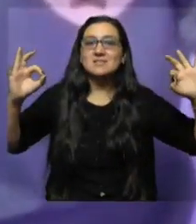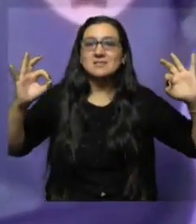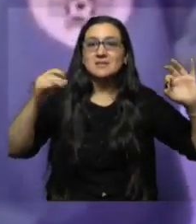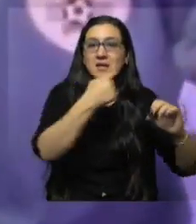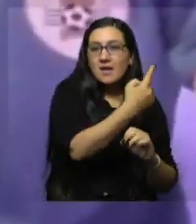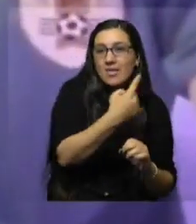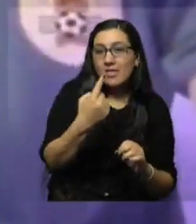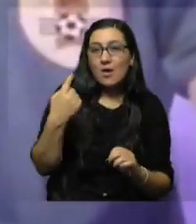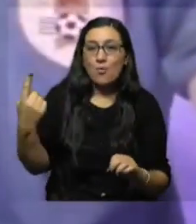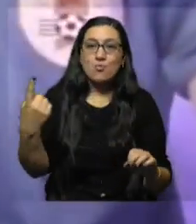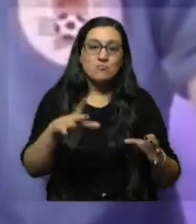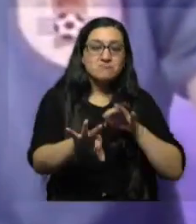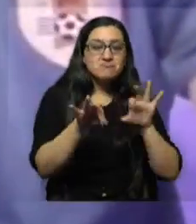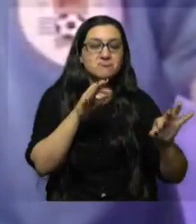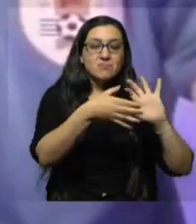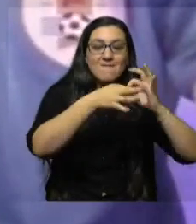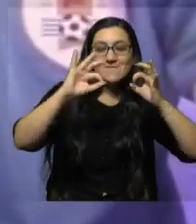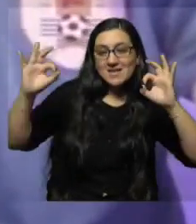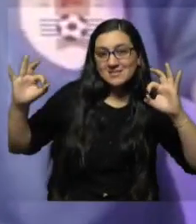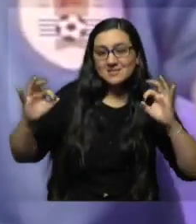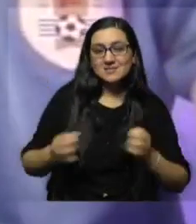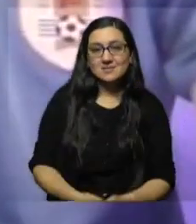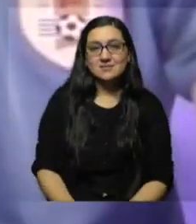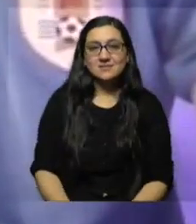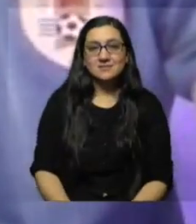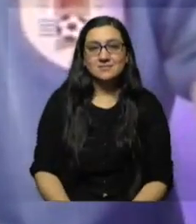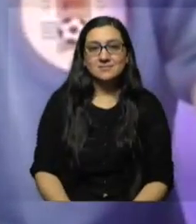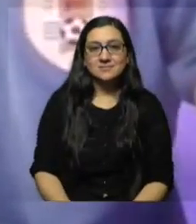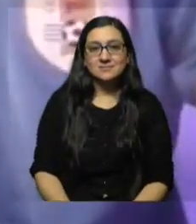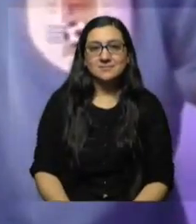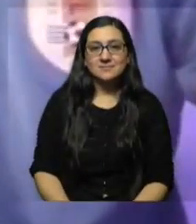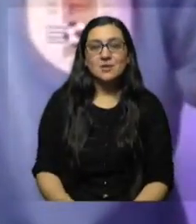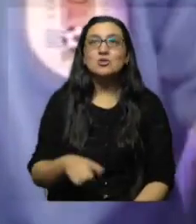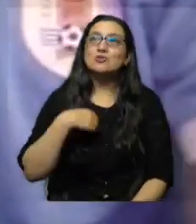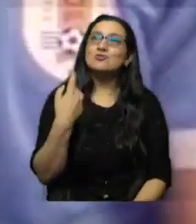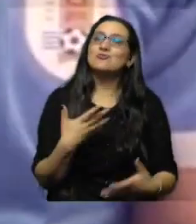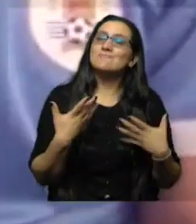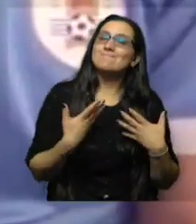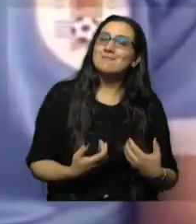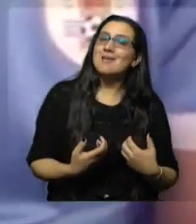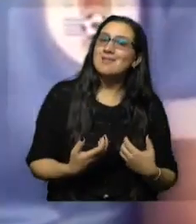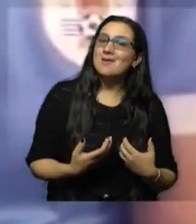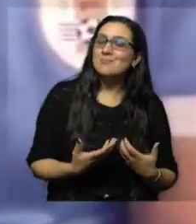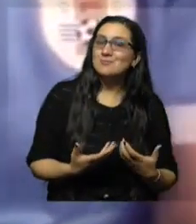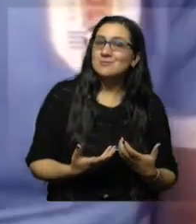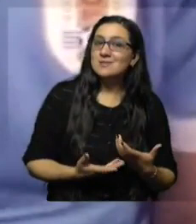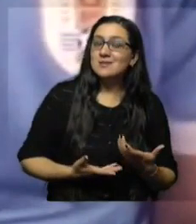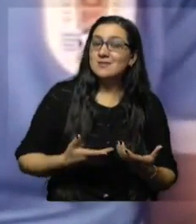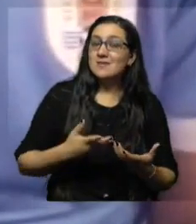cada uno para que... Bueno, todo inició que queríamos hacer una